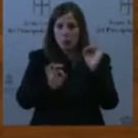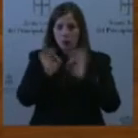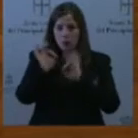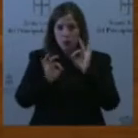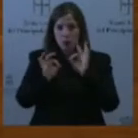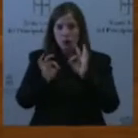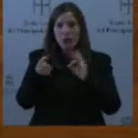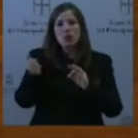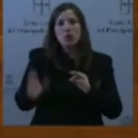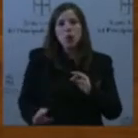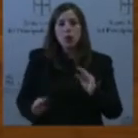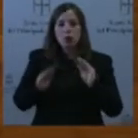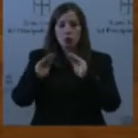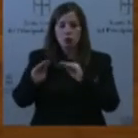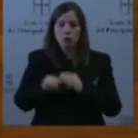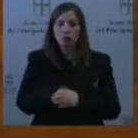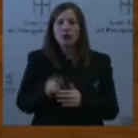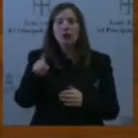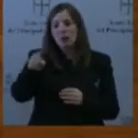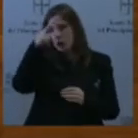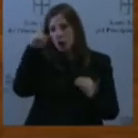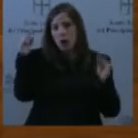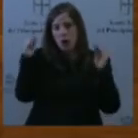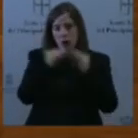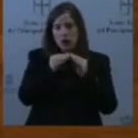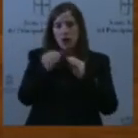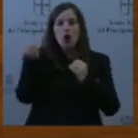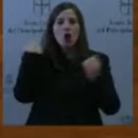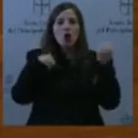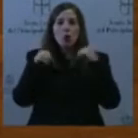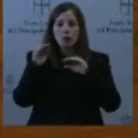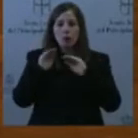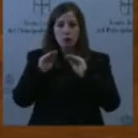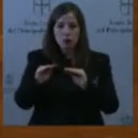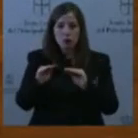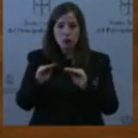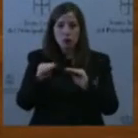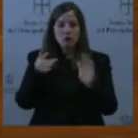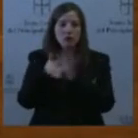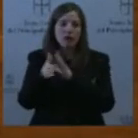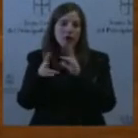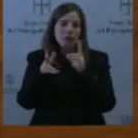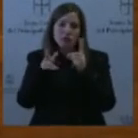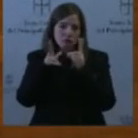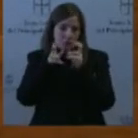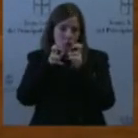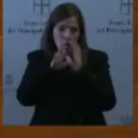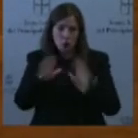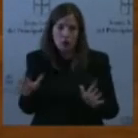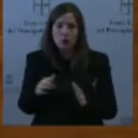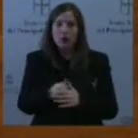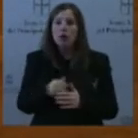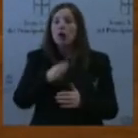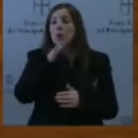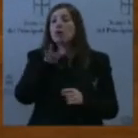Convendrán conmigo que este comportamiento es cuando menos indecente. Pero esta traumática situación y estos hechos son, si cabe,